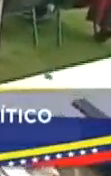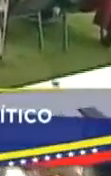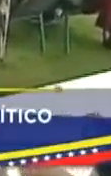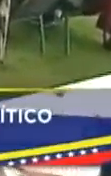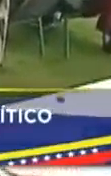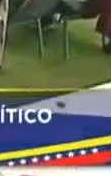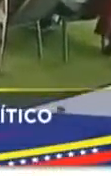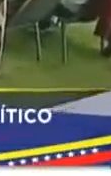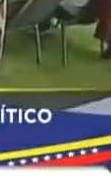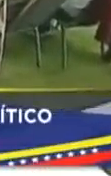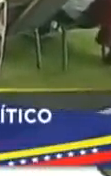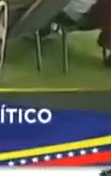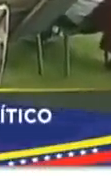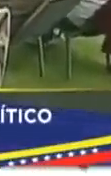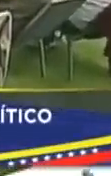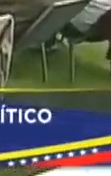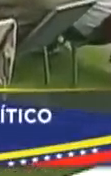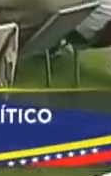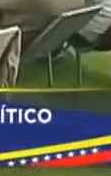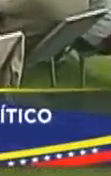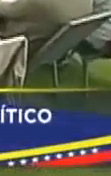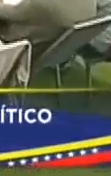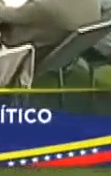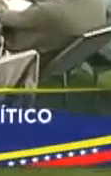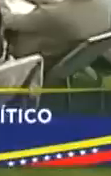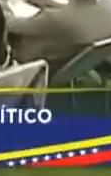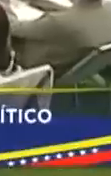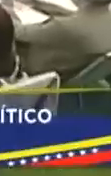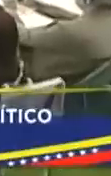Fuerte, estamos pendientes en tiempo real,